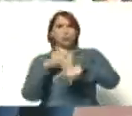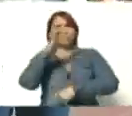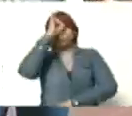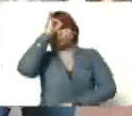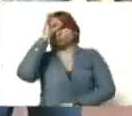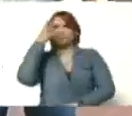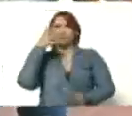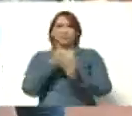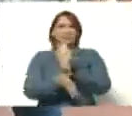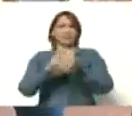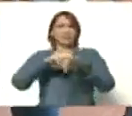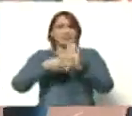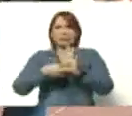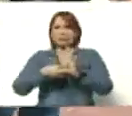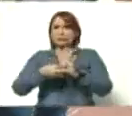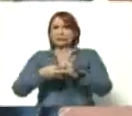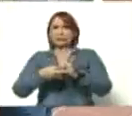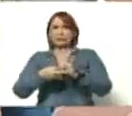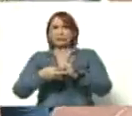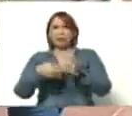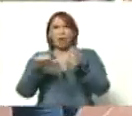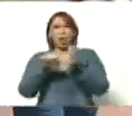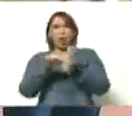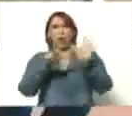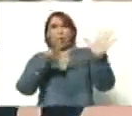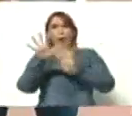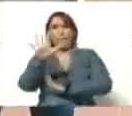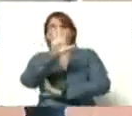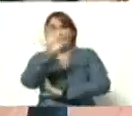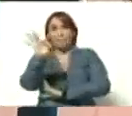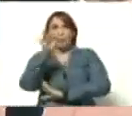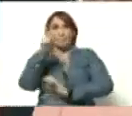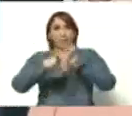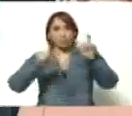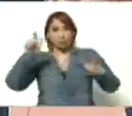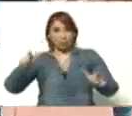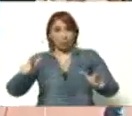lo que fue esa época donde el 85%